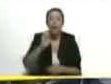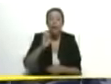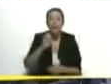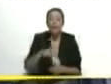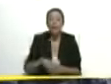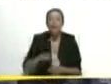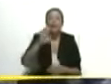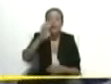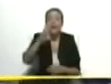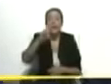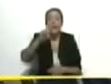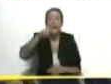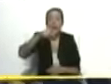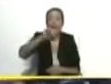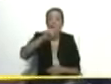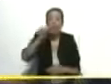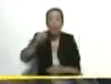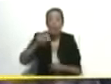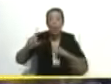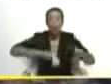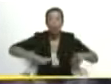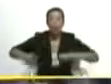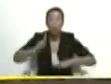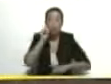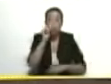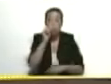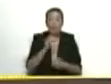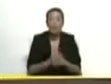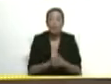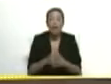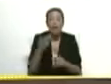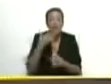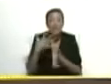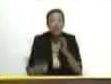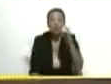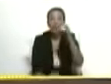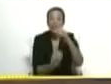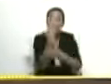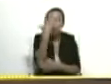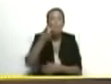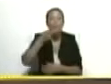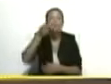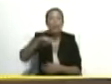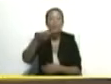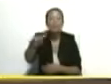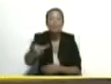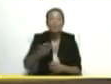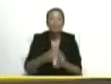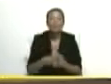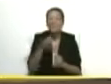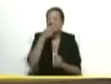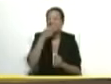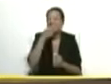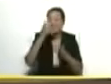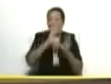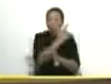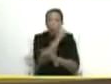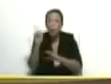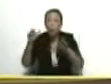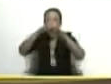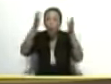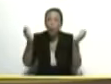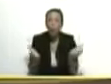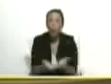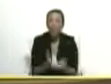Rangel, coordinador del recién nacido Partido Verde de Venezuela,